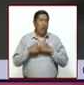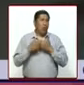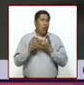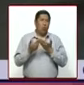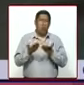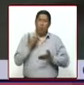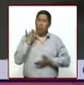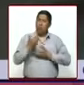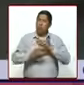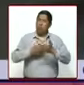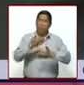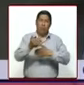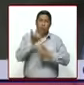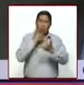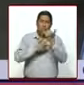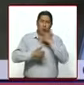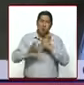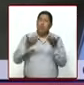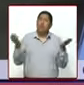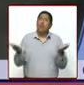se habrían suscitado los hechos, ¿no?